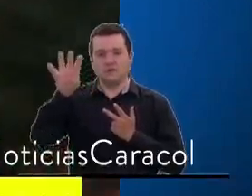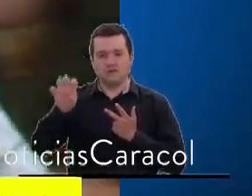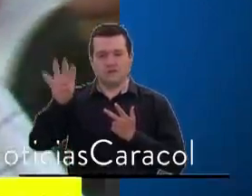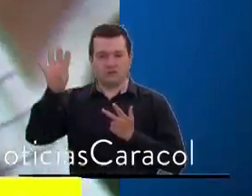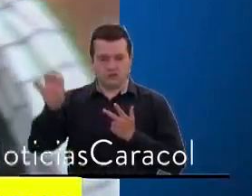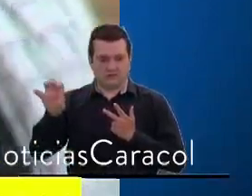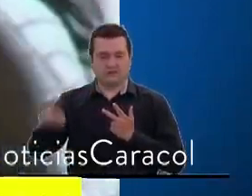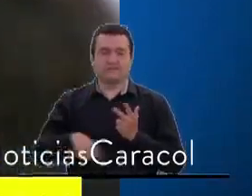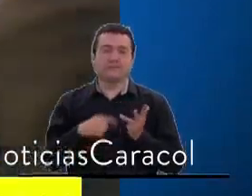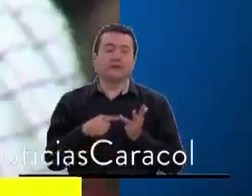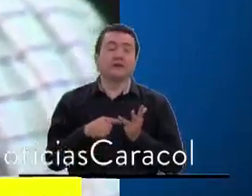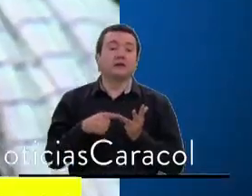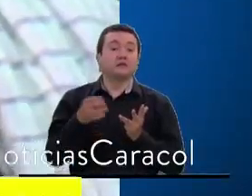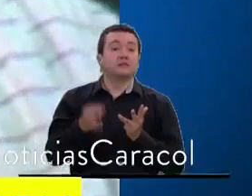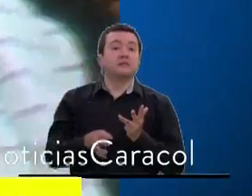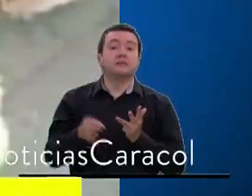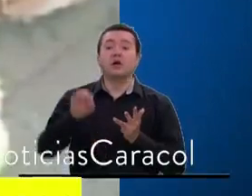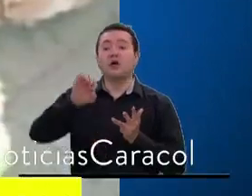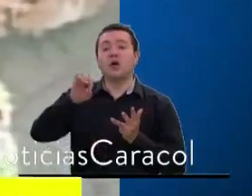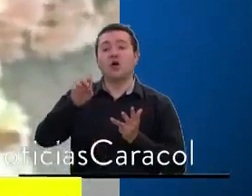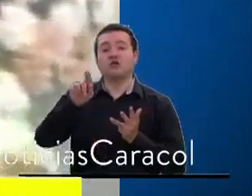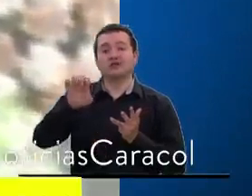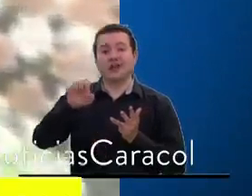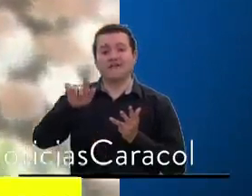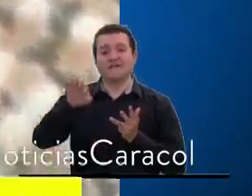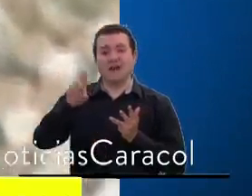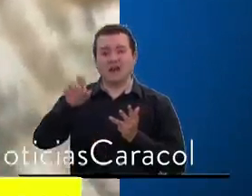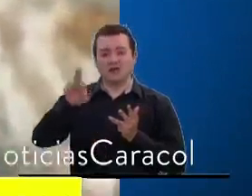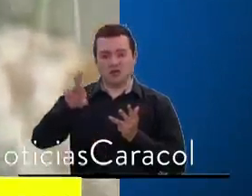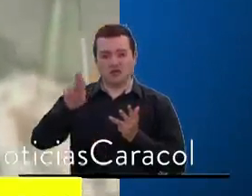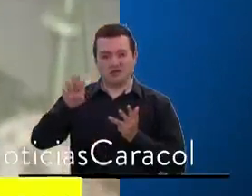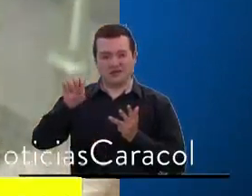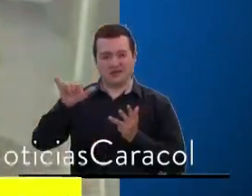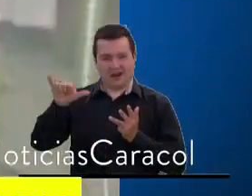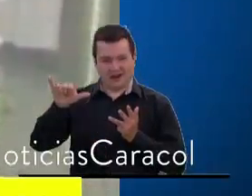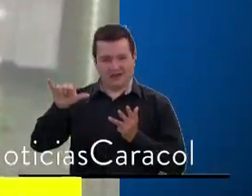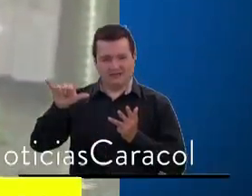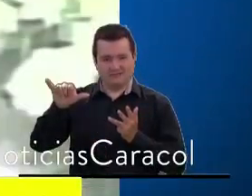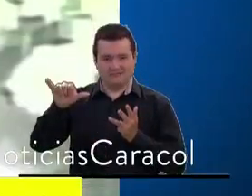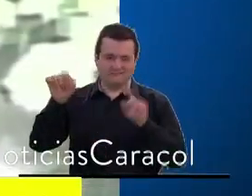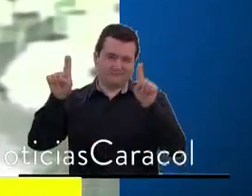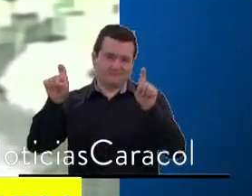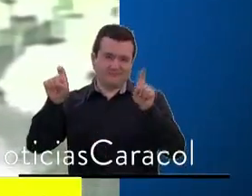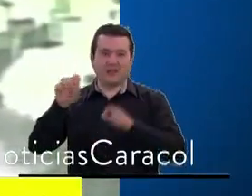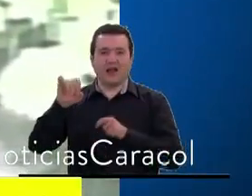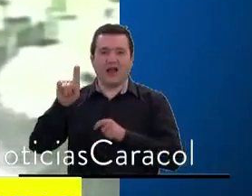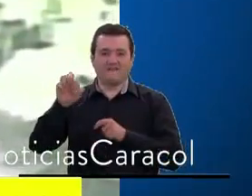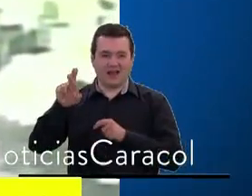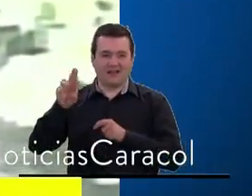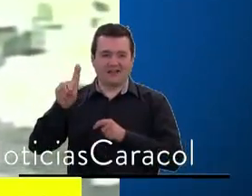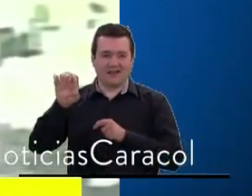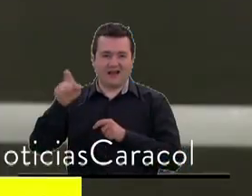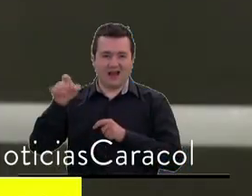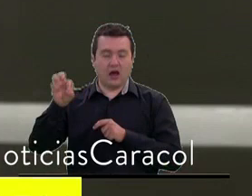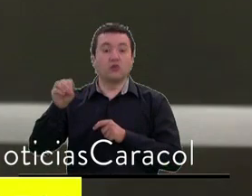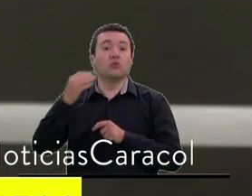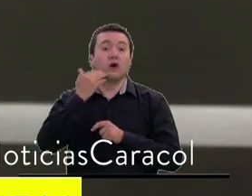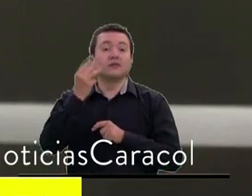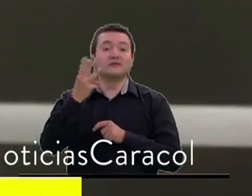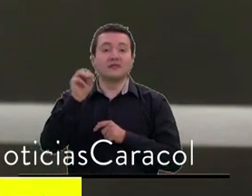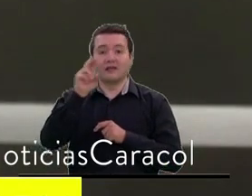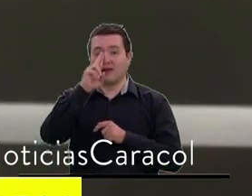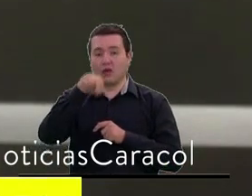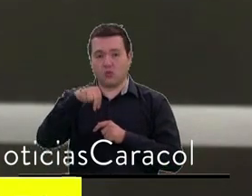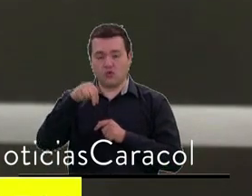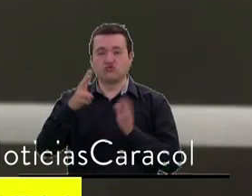1999. Homicidio de José Fedor Rey Javier Delgado, ocurrido el 30 de junio